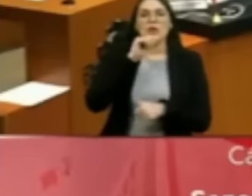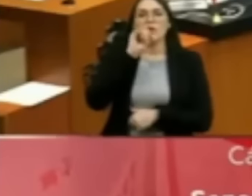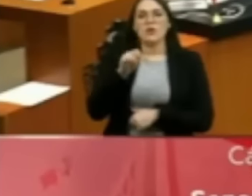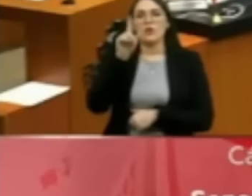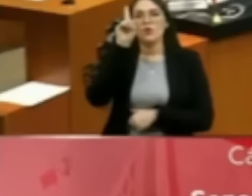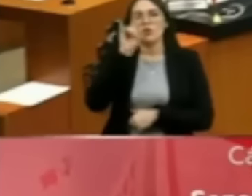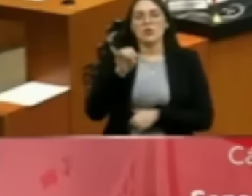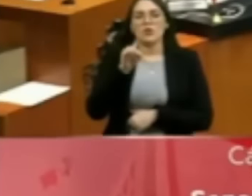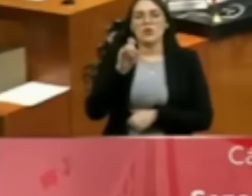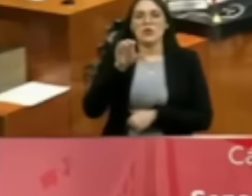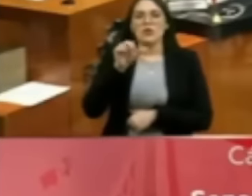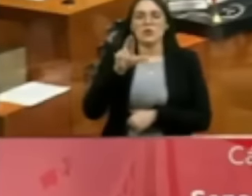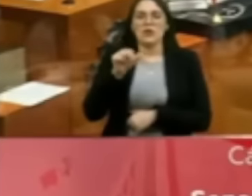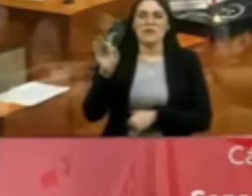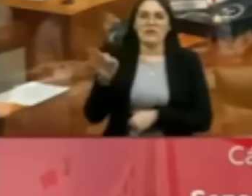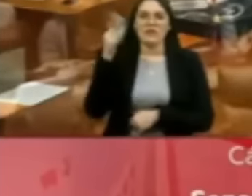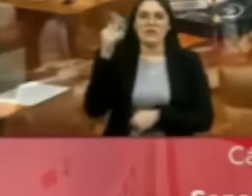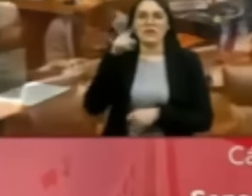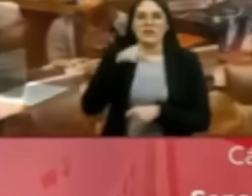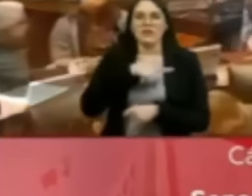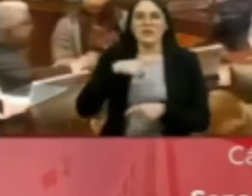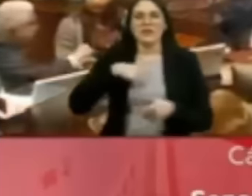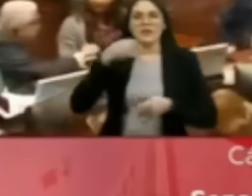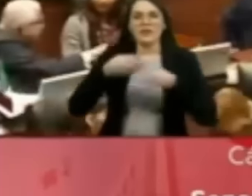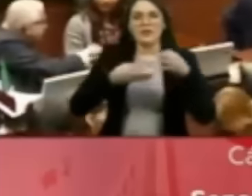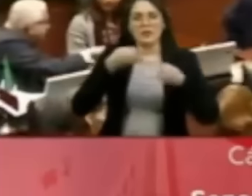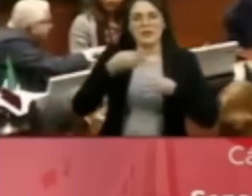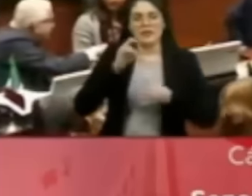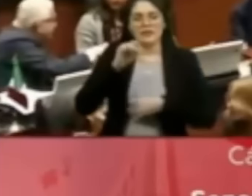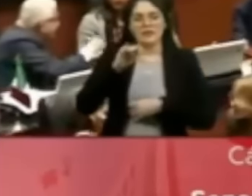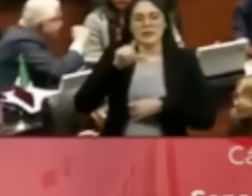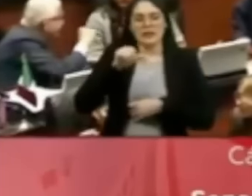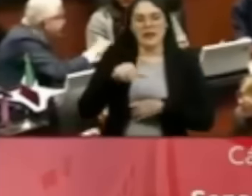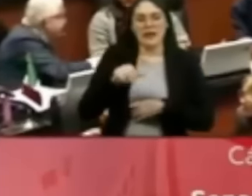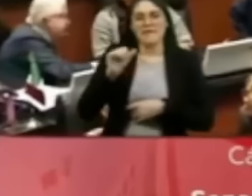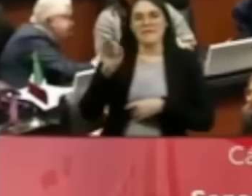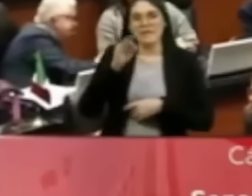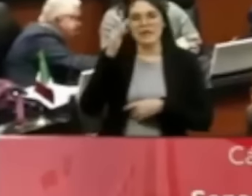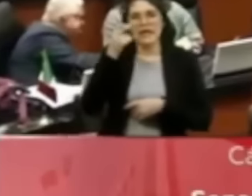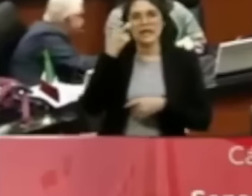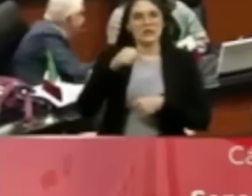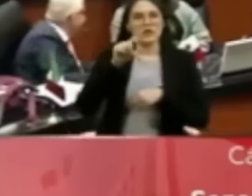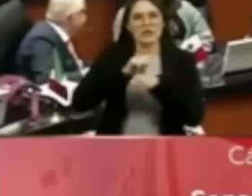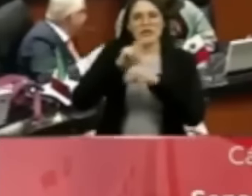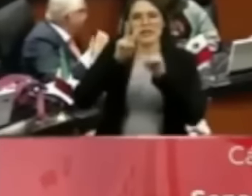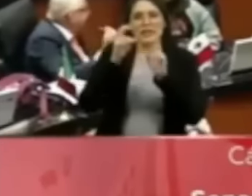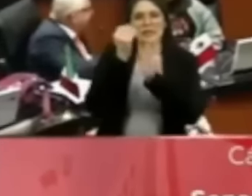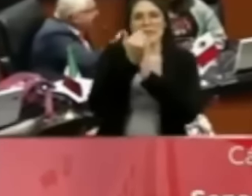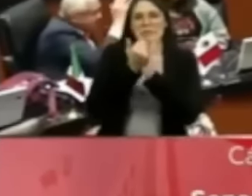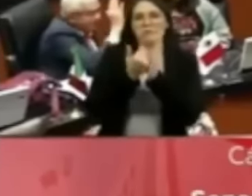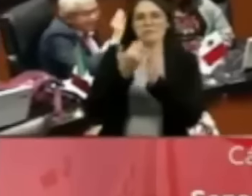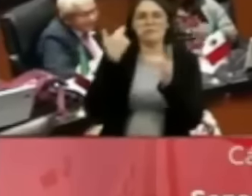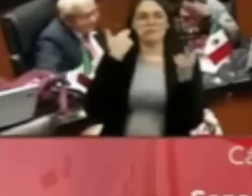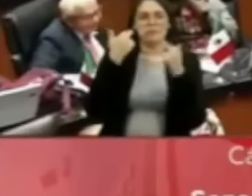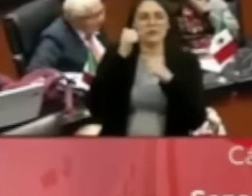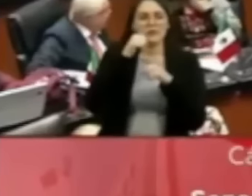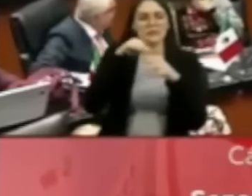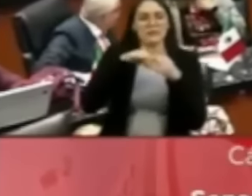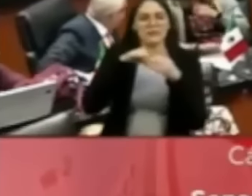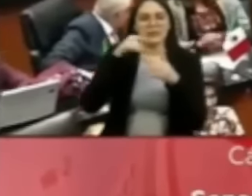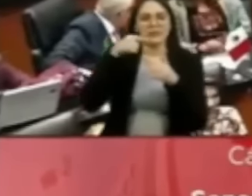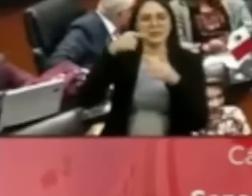Federal por el Tribunal de Disciplina Judicial. Son parte de los temas que seguramente estaremos escuchando de manera recurrente en el